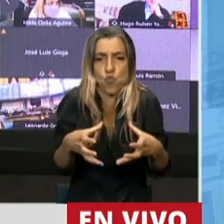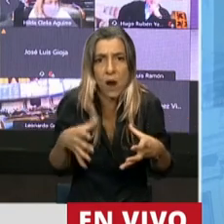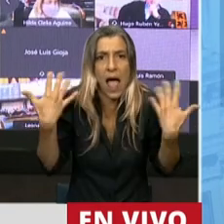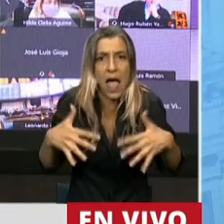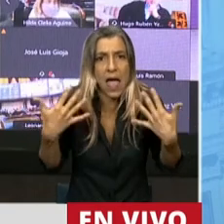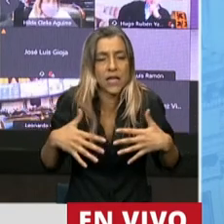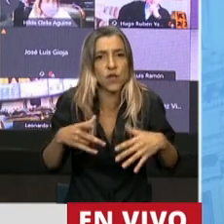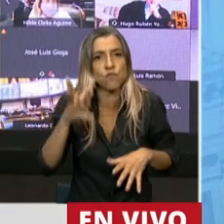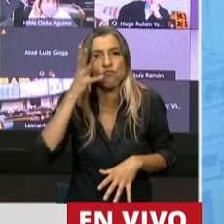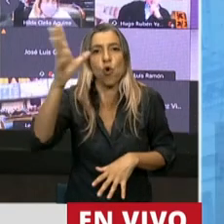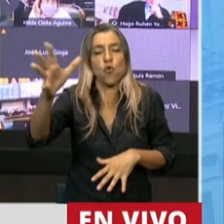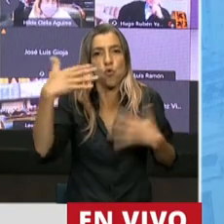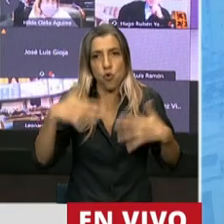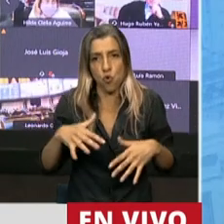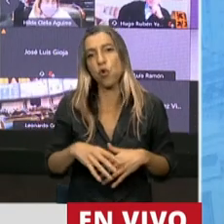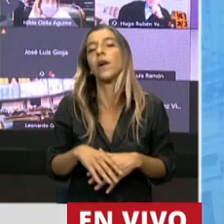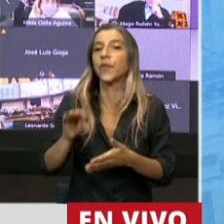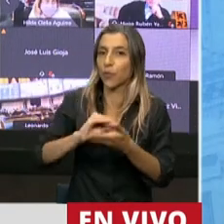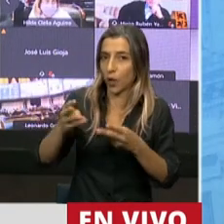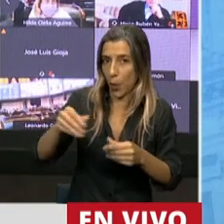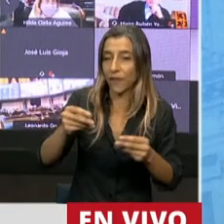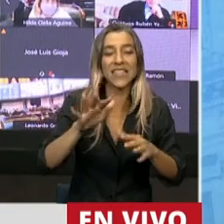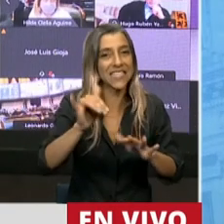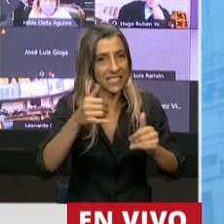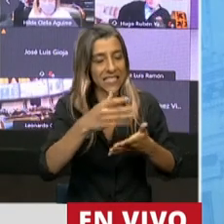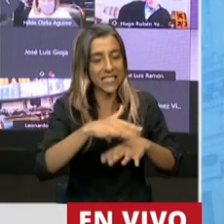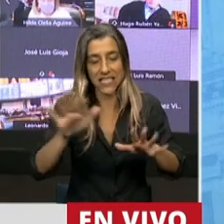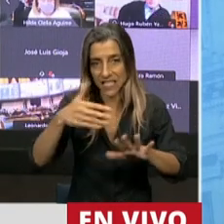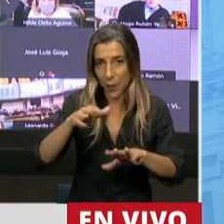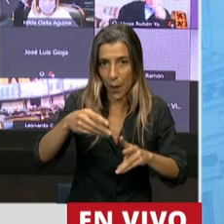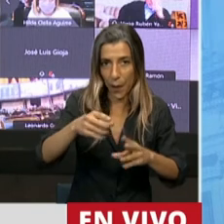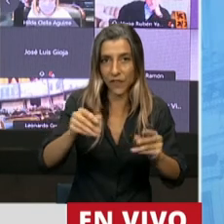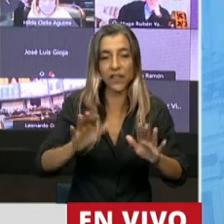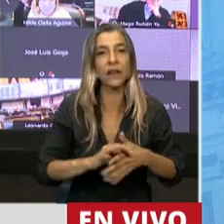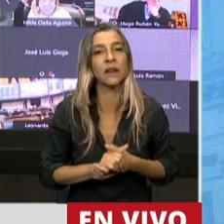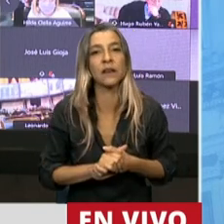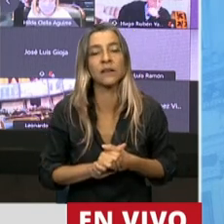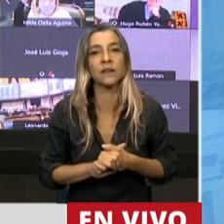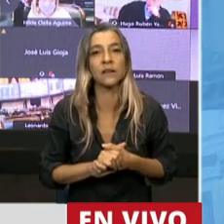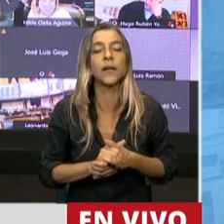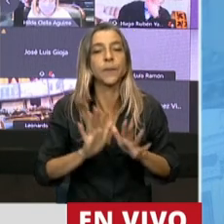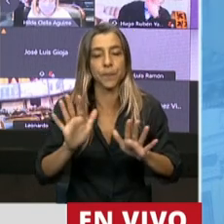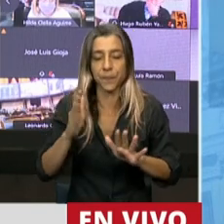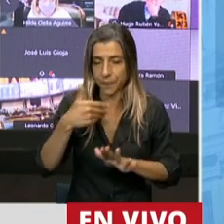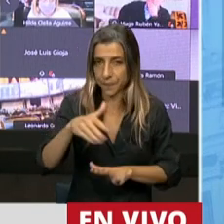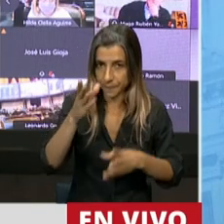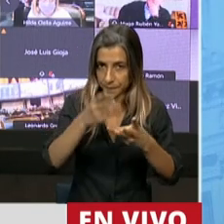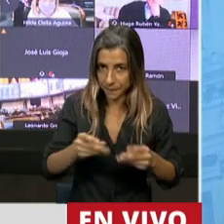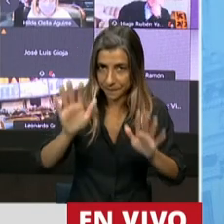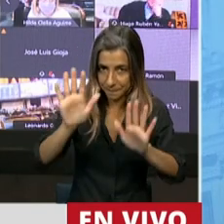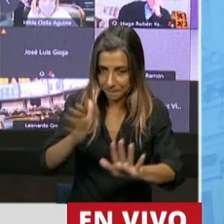política demográfica. Me veo la ya termino, señor presidente. De manifestarle que su tiempo ya ha terminado. Ya termino, señor